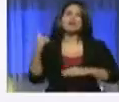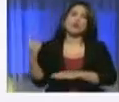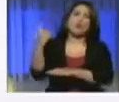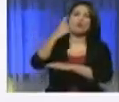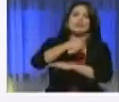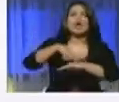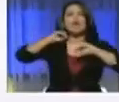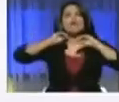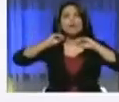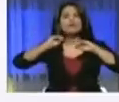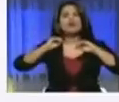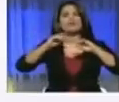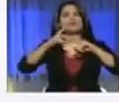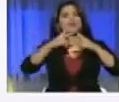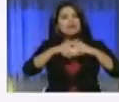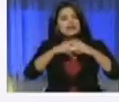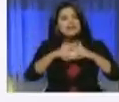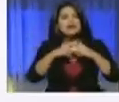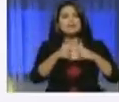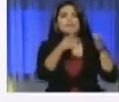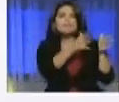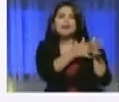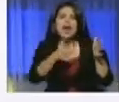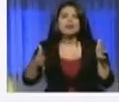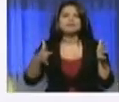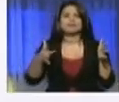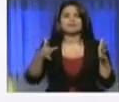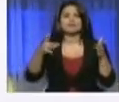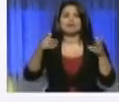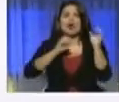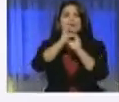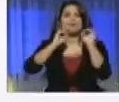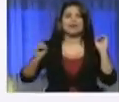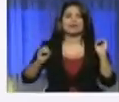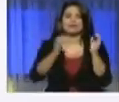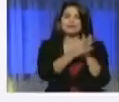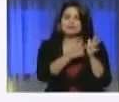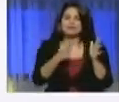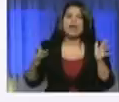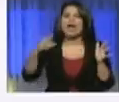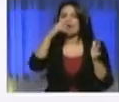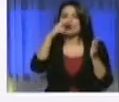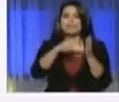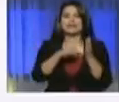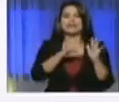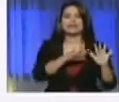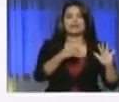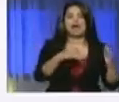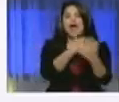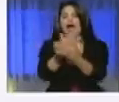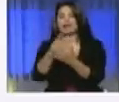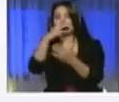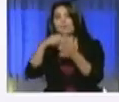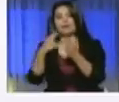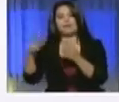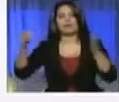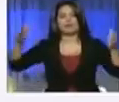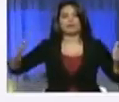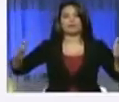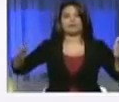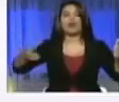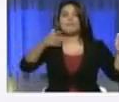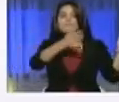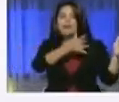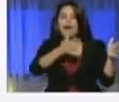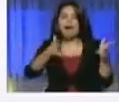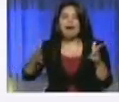taller de planificación del ciclo olímpico, del año 2016 al año 2020. Y veamos